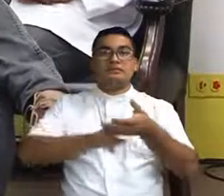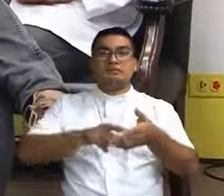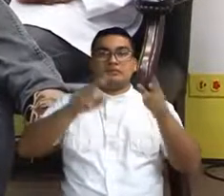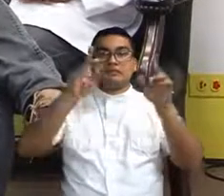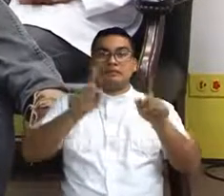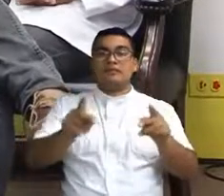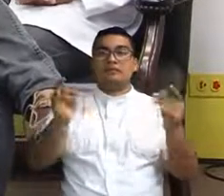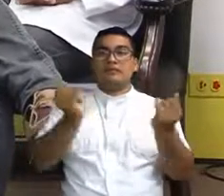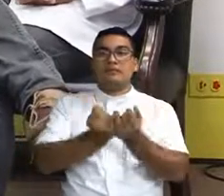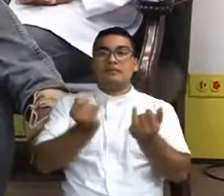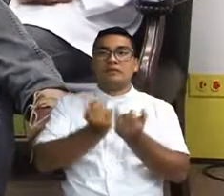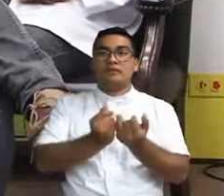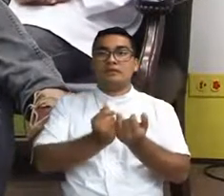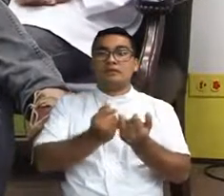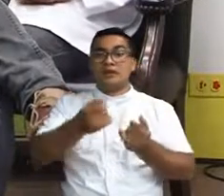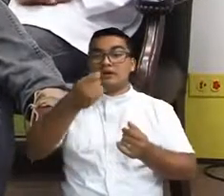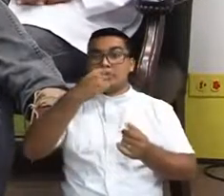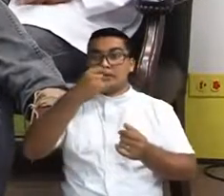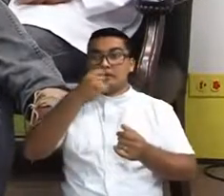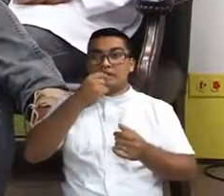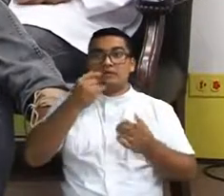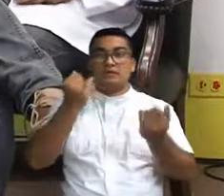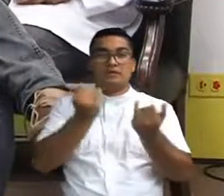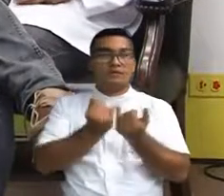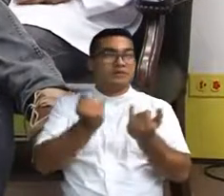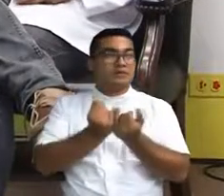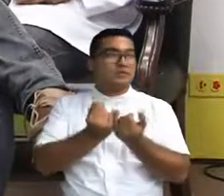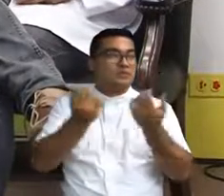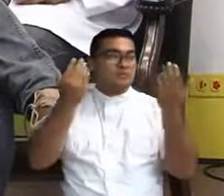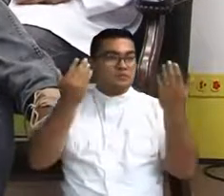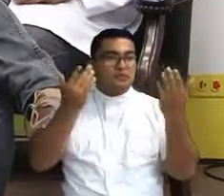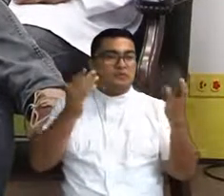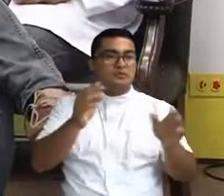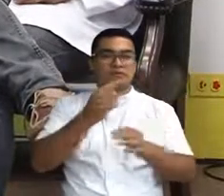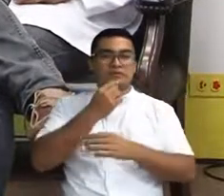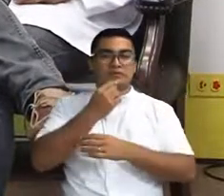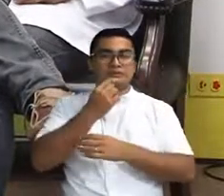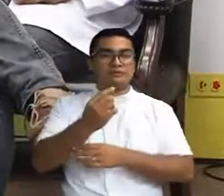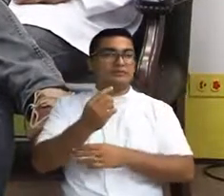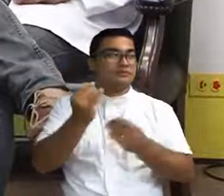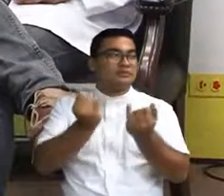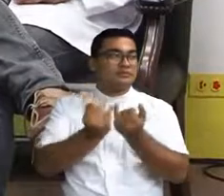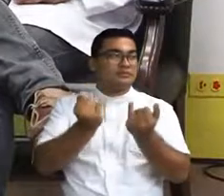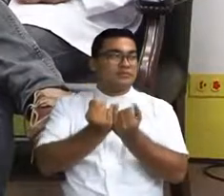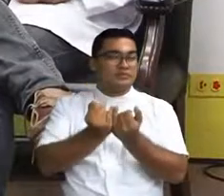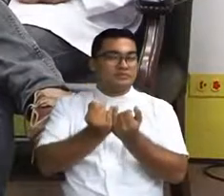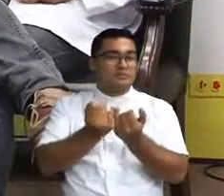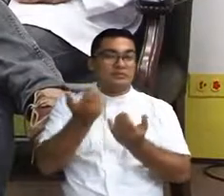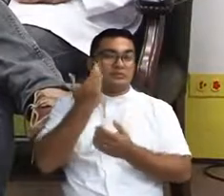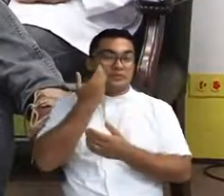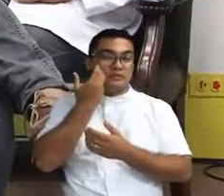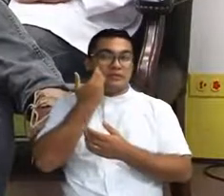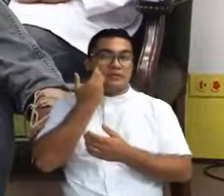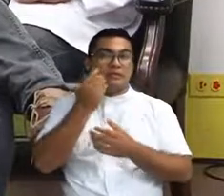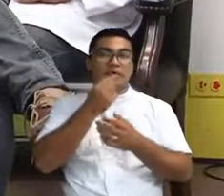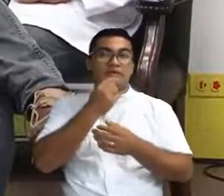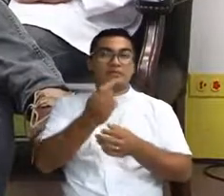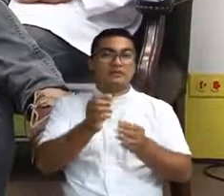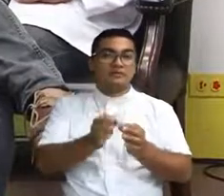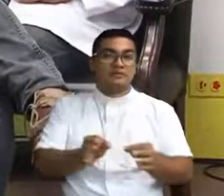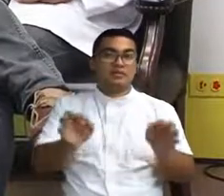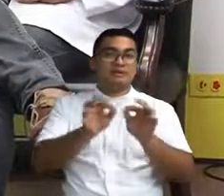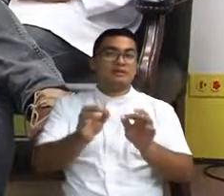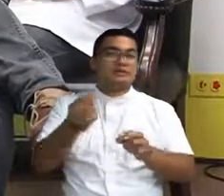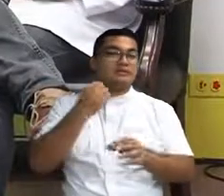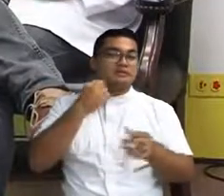de que cuando comience a tomar un tratamiento X por X situación, X enfermedad que esté pasando, siempre estar con el